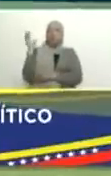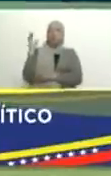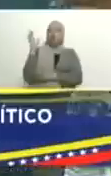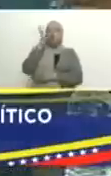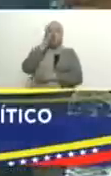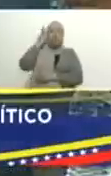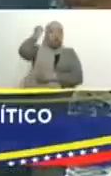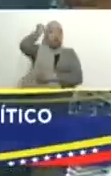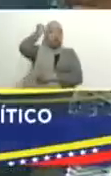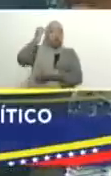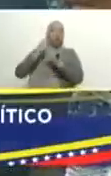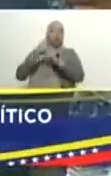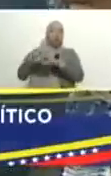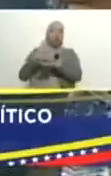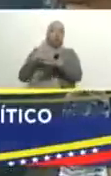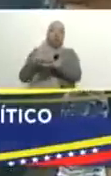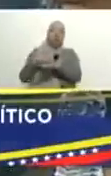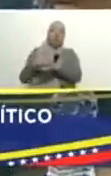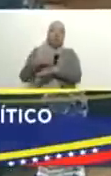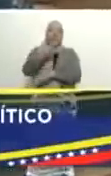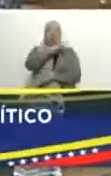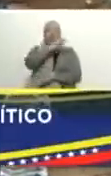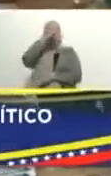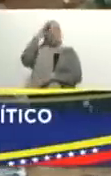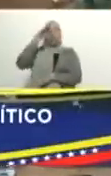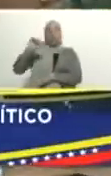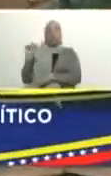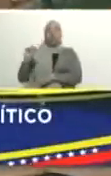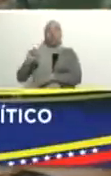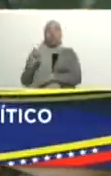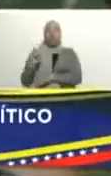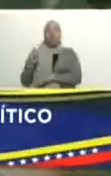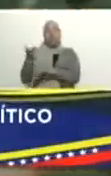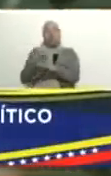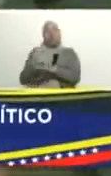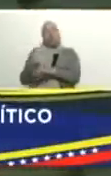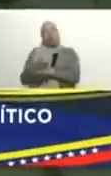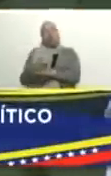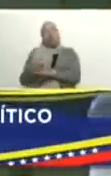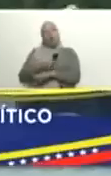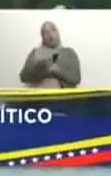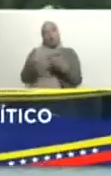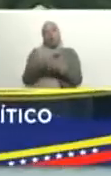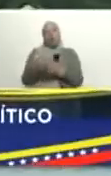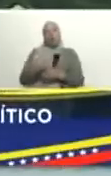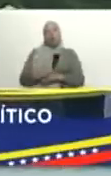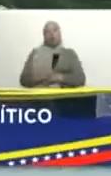Nazaré, jefes militares, policiales, gobernadores, gobernadora,